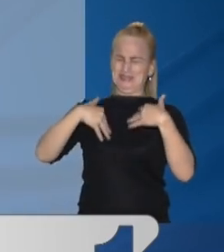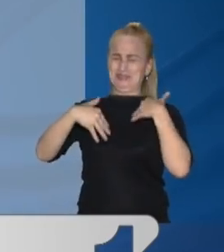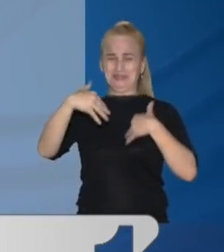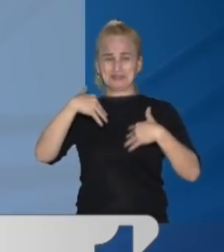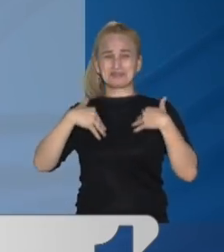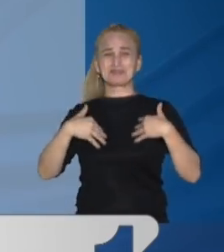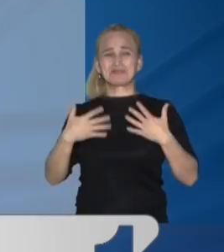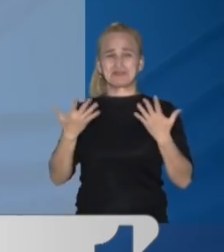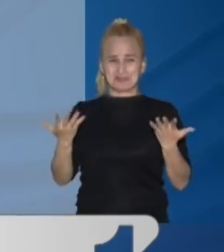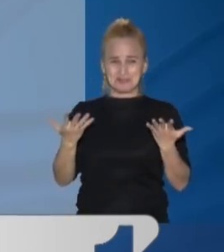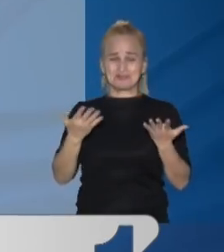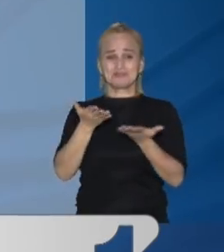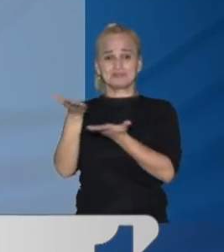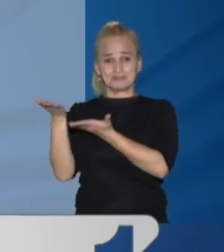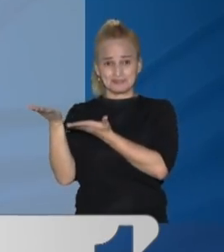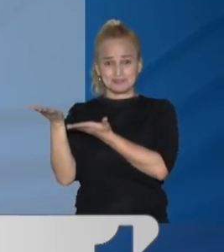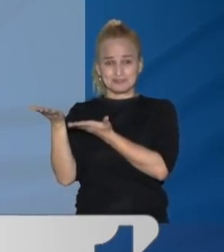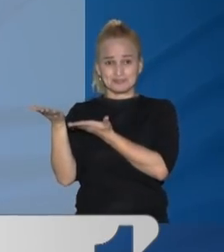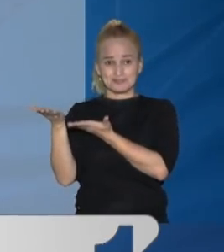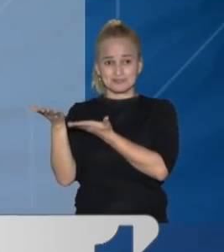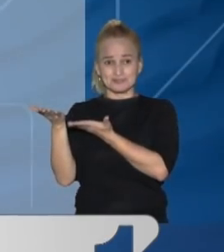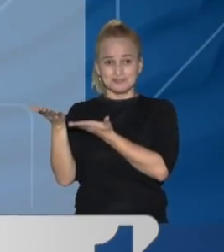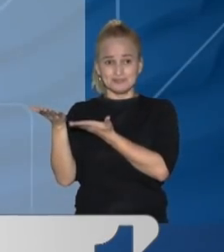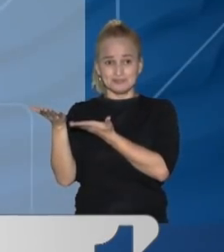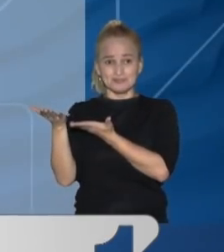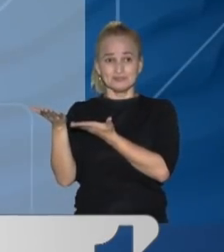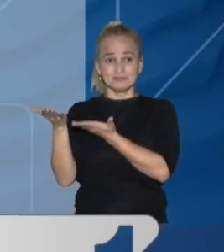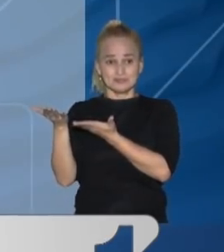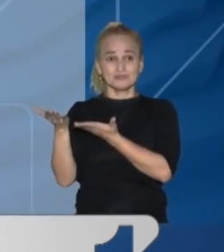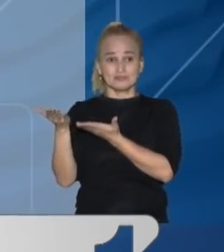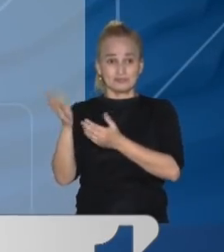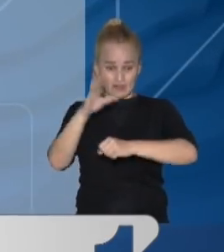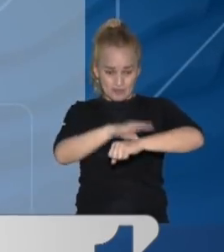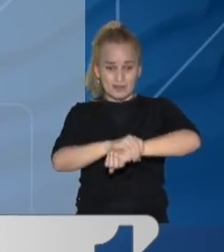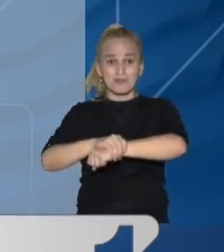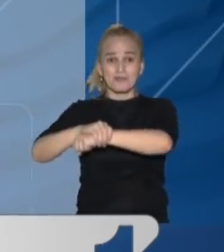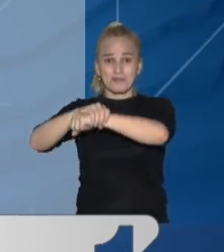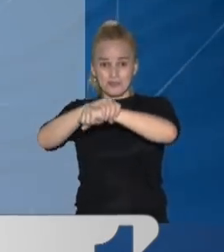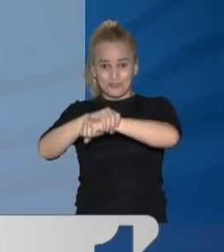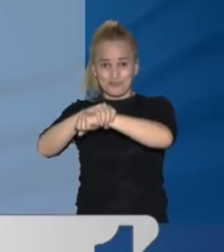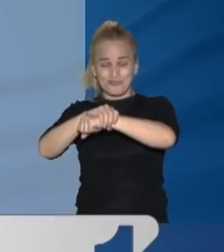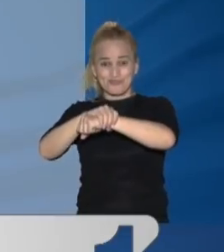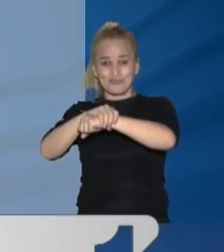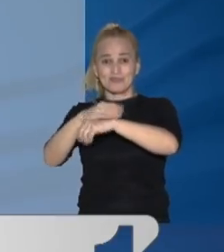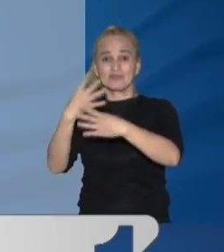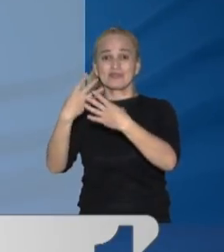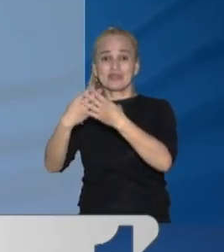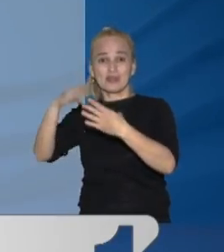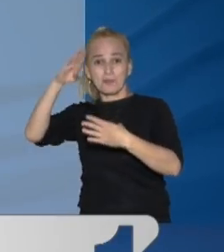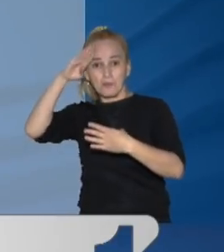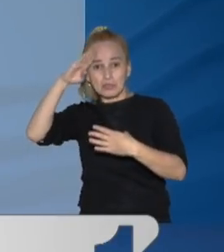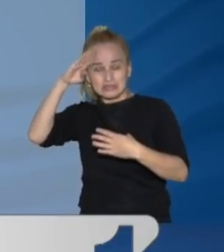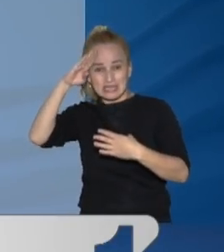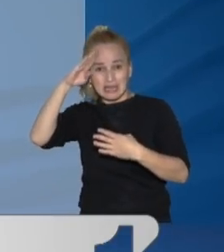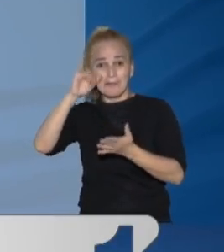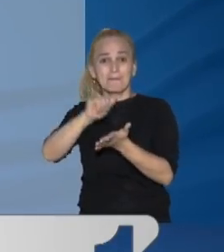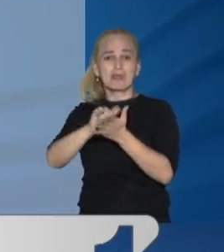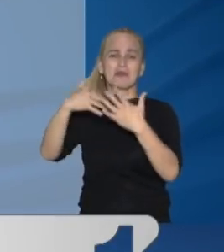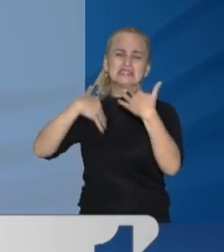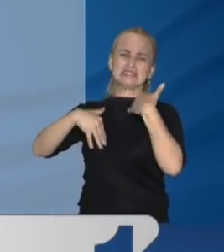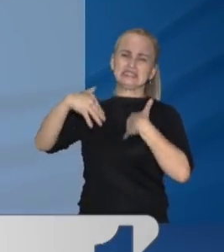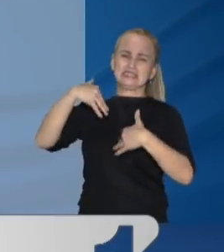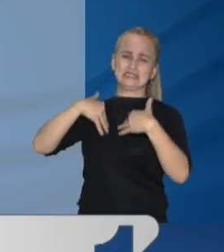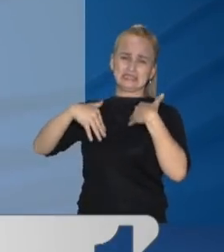la intervención de la fuerza pública. Hasta los detenidos en la megaestación de policía también sufrieron las